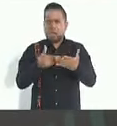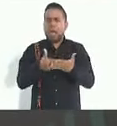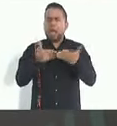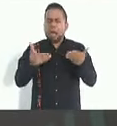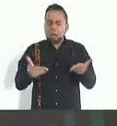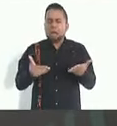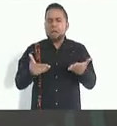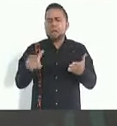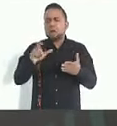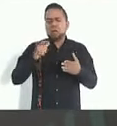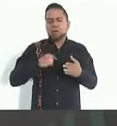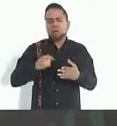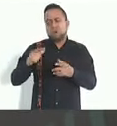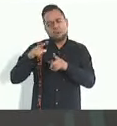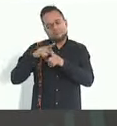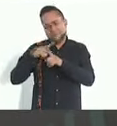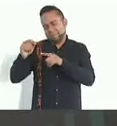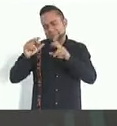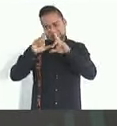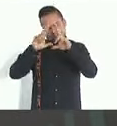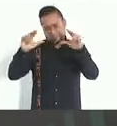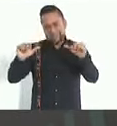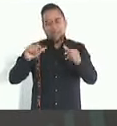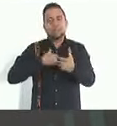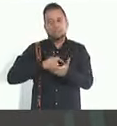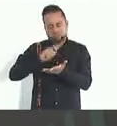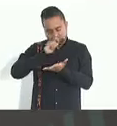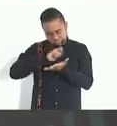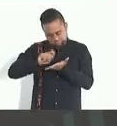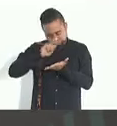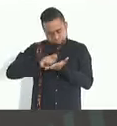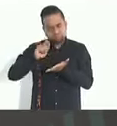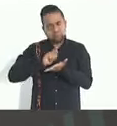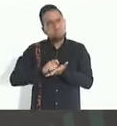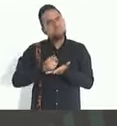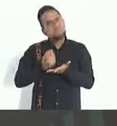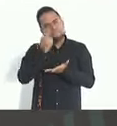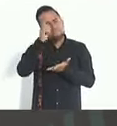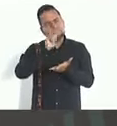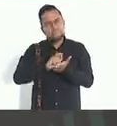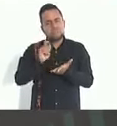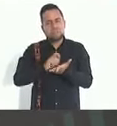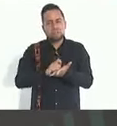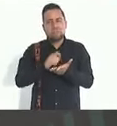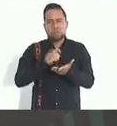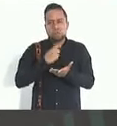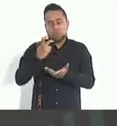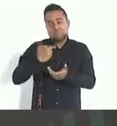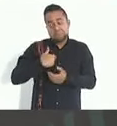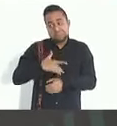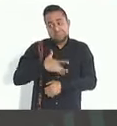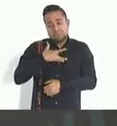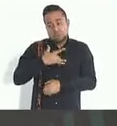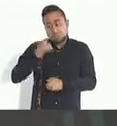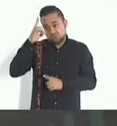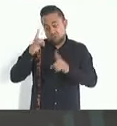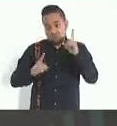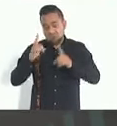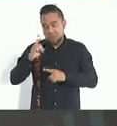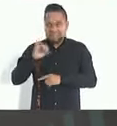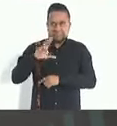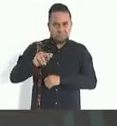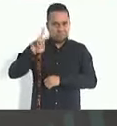que me retiro y voy a demostrar, esa es la hipótesis que quiero